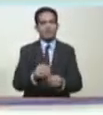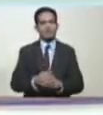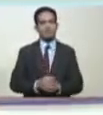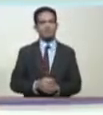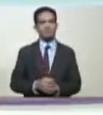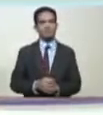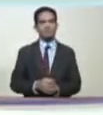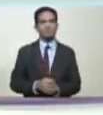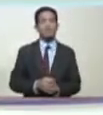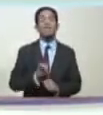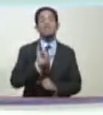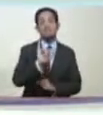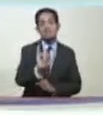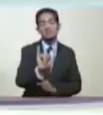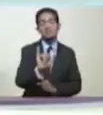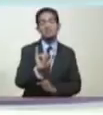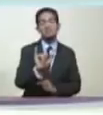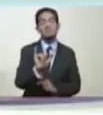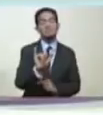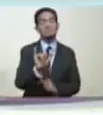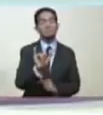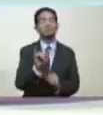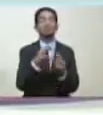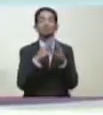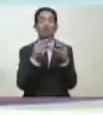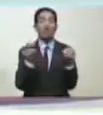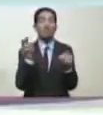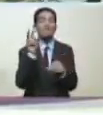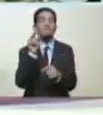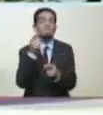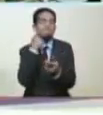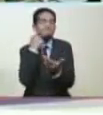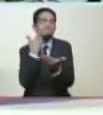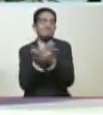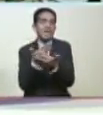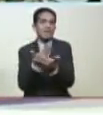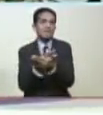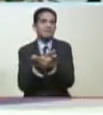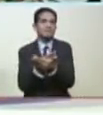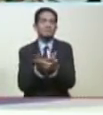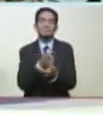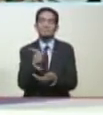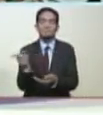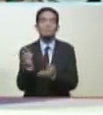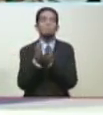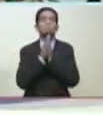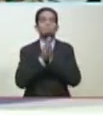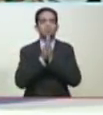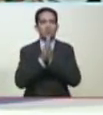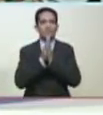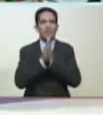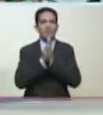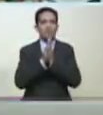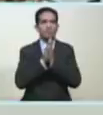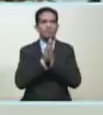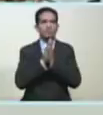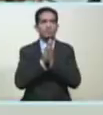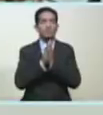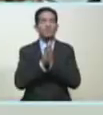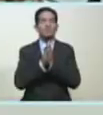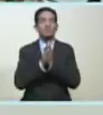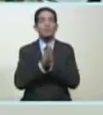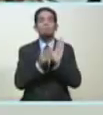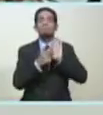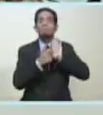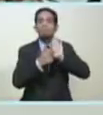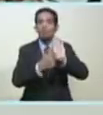Y la corriente de votación, como todos vieron y como hay que mostrar, doctor Jorge Rodríguez, por favor, seguir abundando diariamente